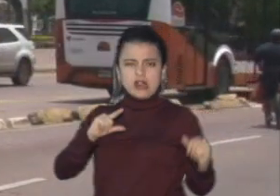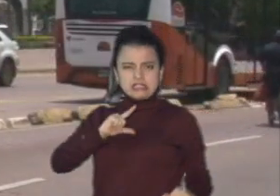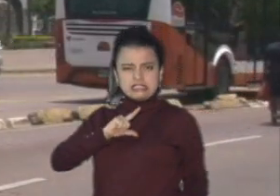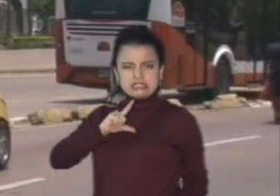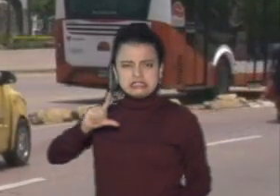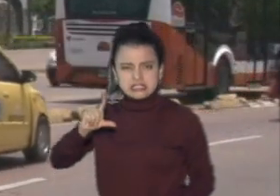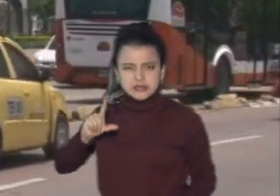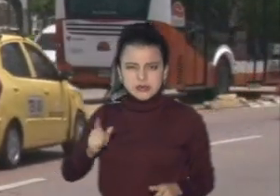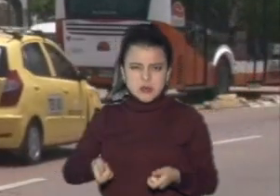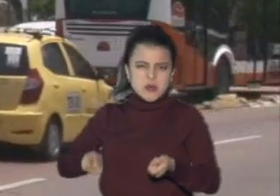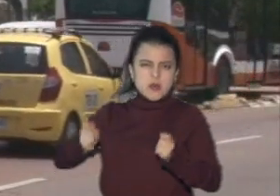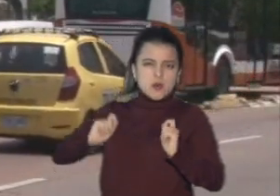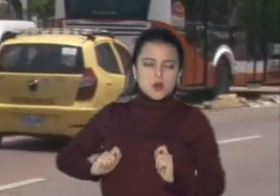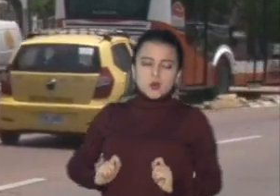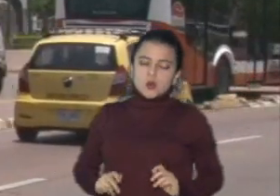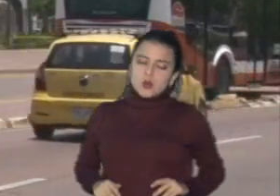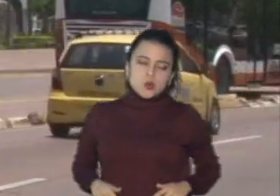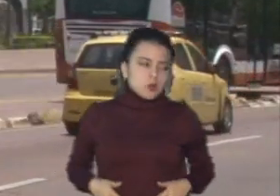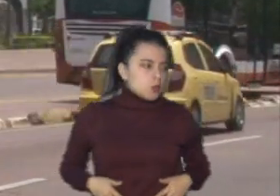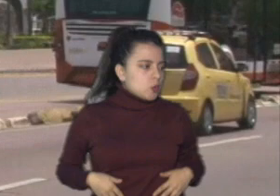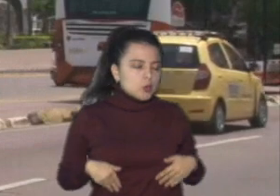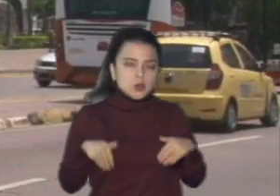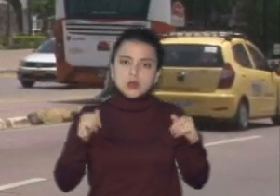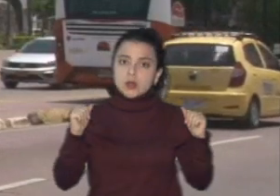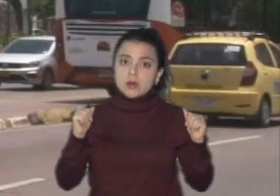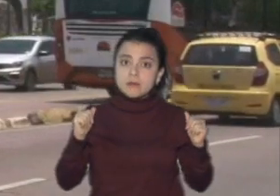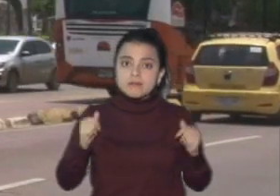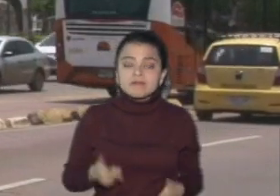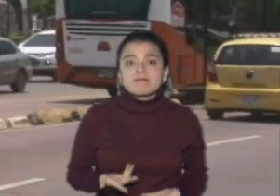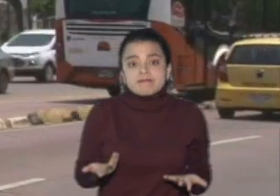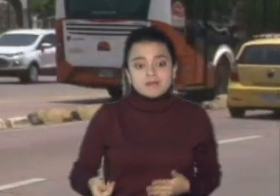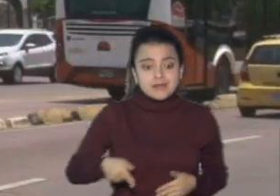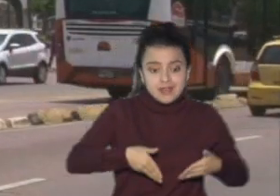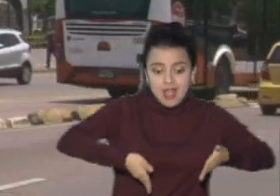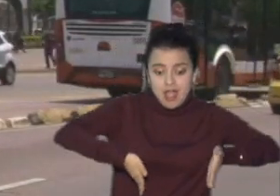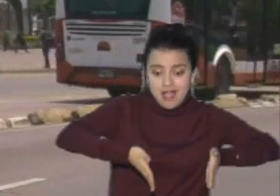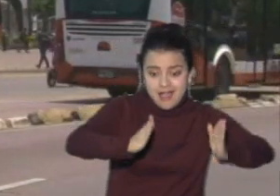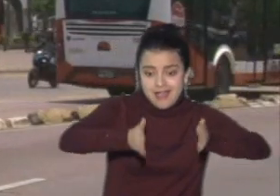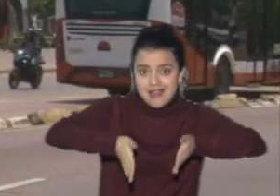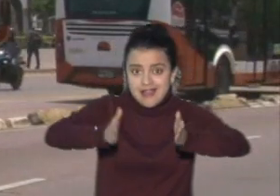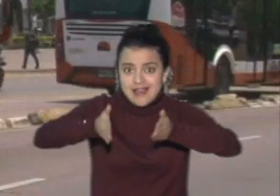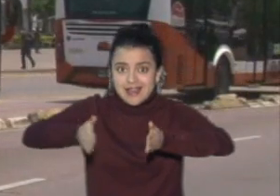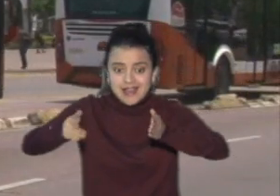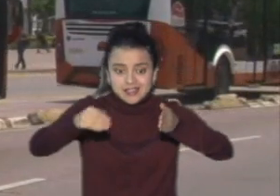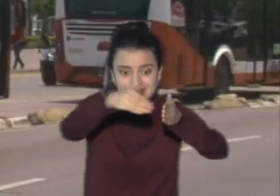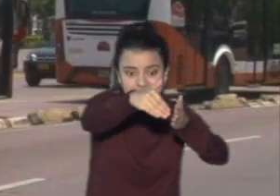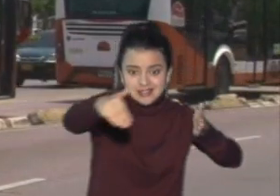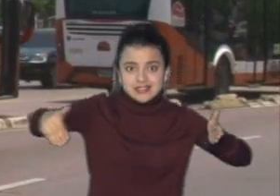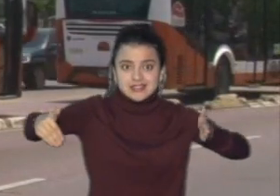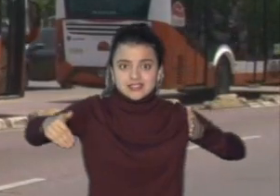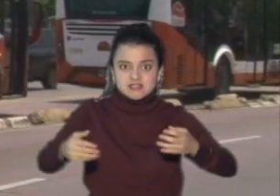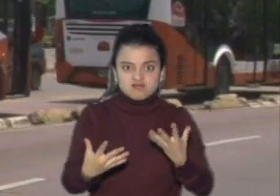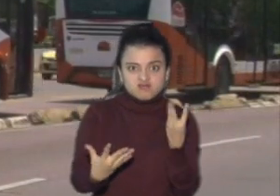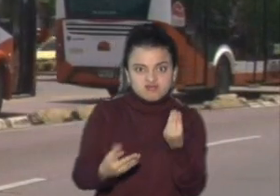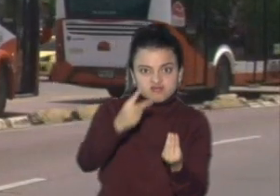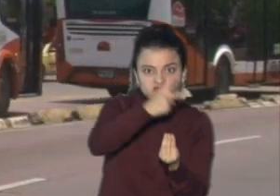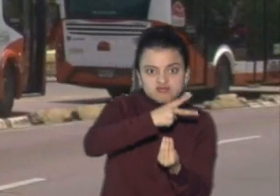creado fronteras imaginarias con la delincuencia y con las pandillas que también